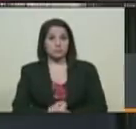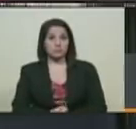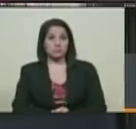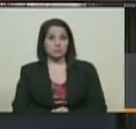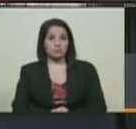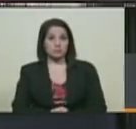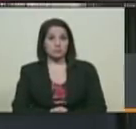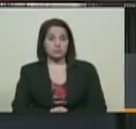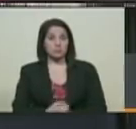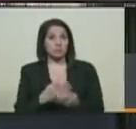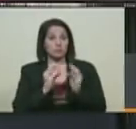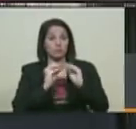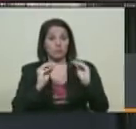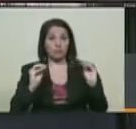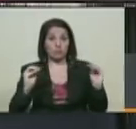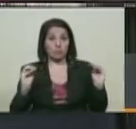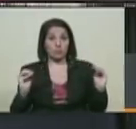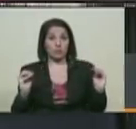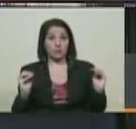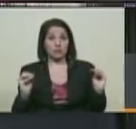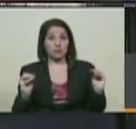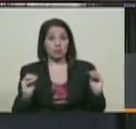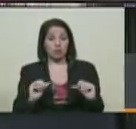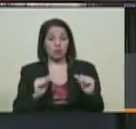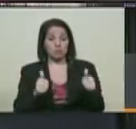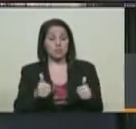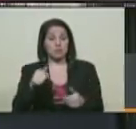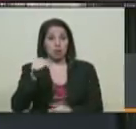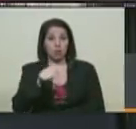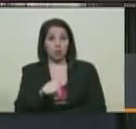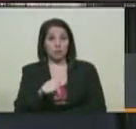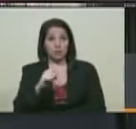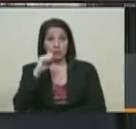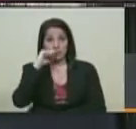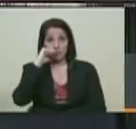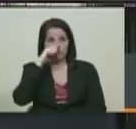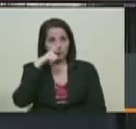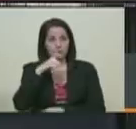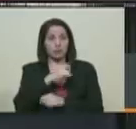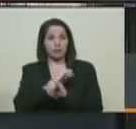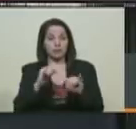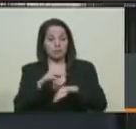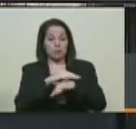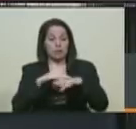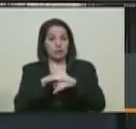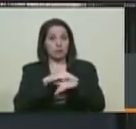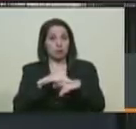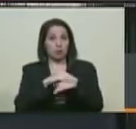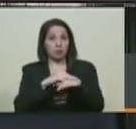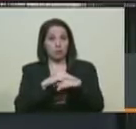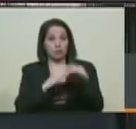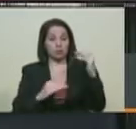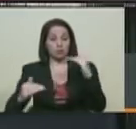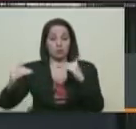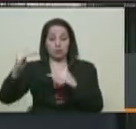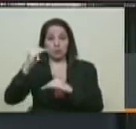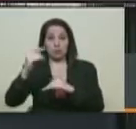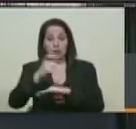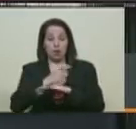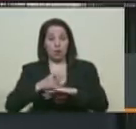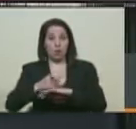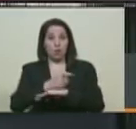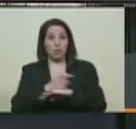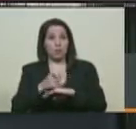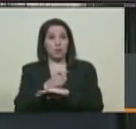eso anuncio que a partir de hoy se incorporan como ministros y ministras del gobierno